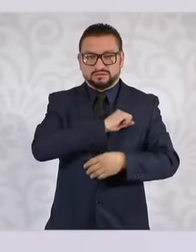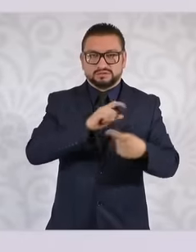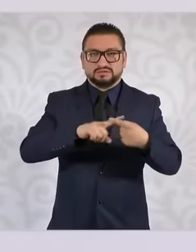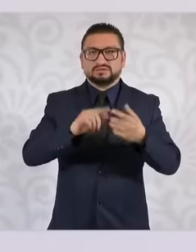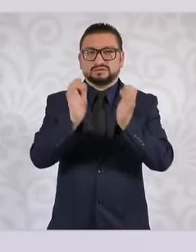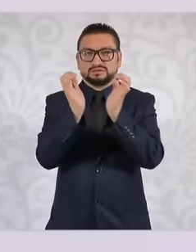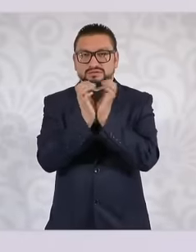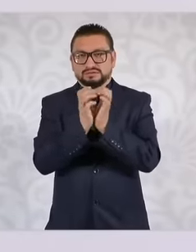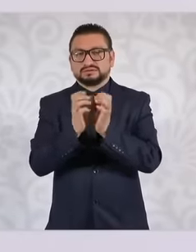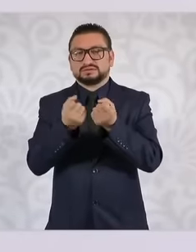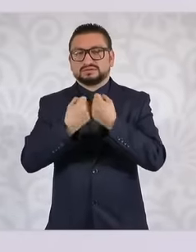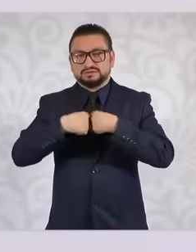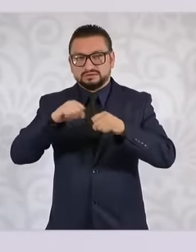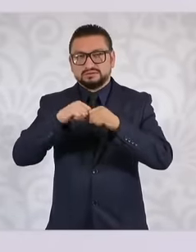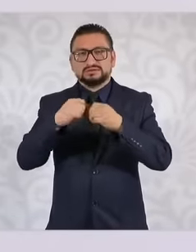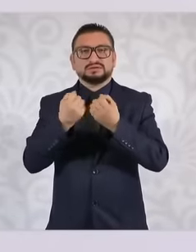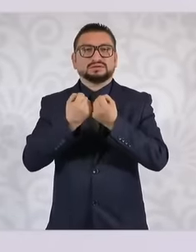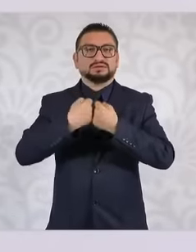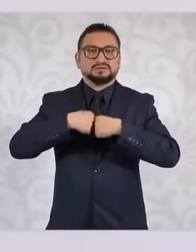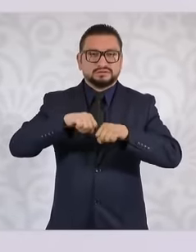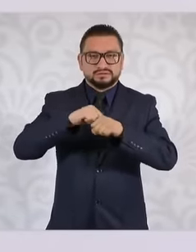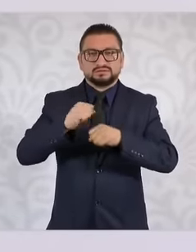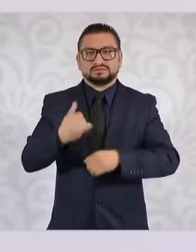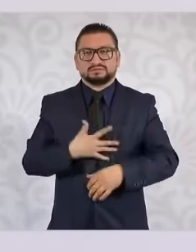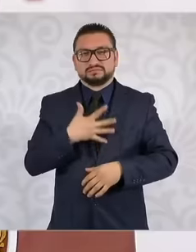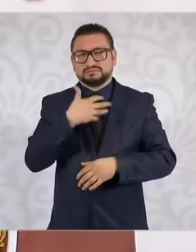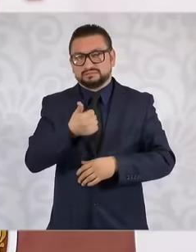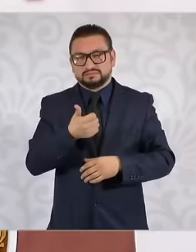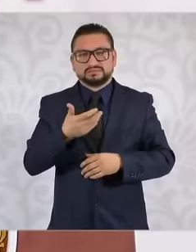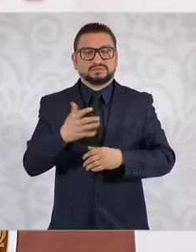ISSSTE, IMSS, IMSS Bienestar,